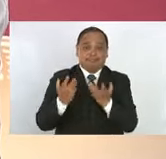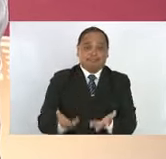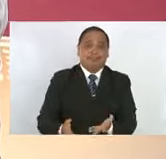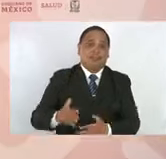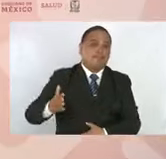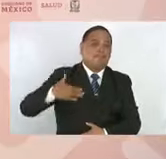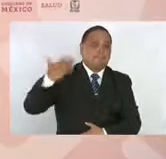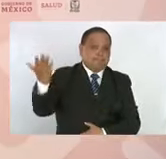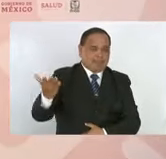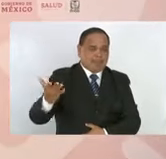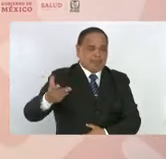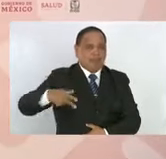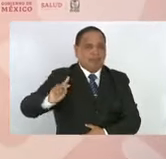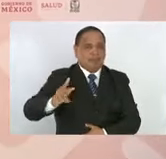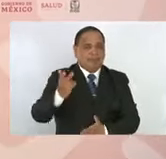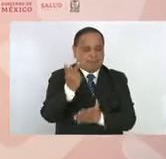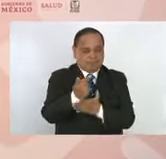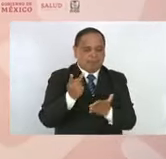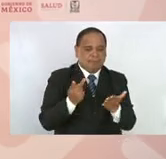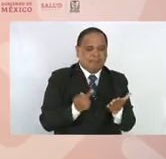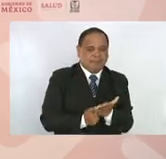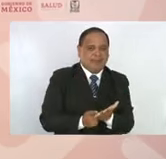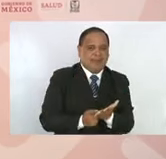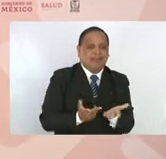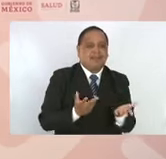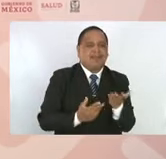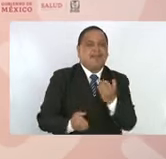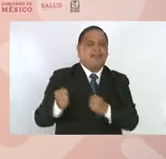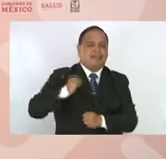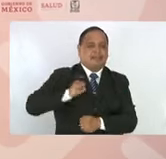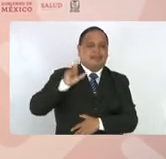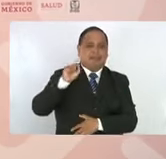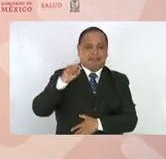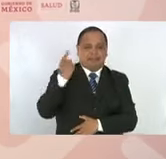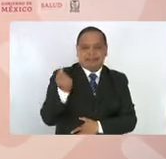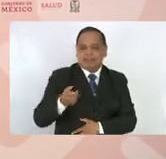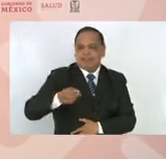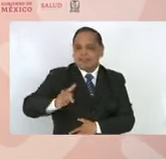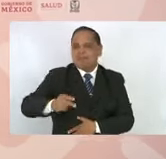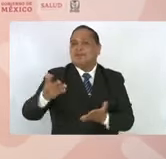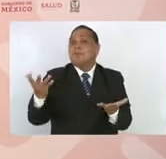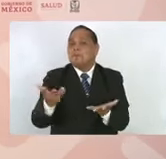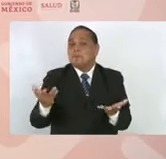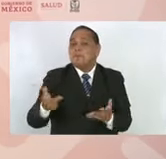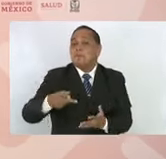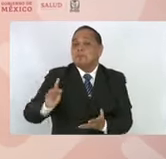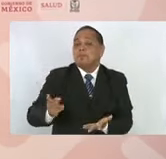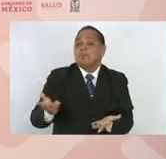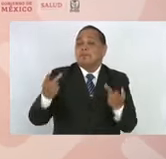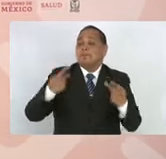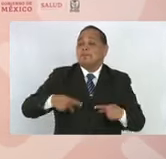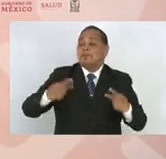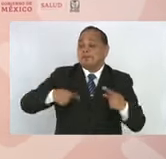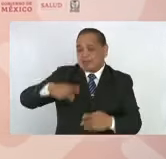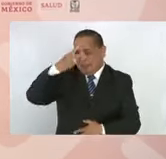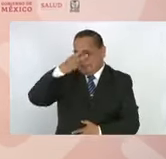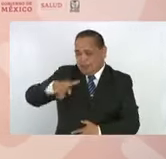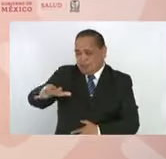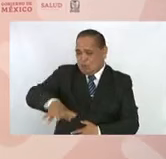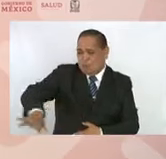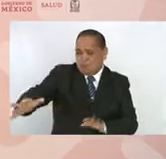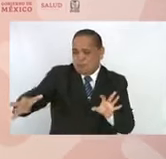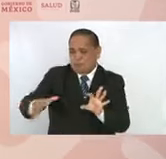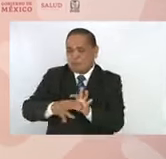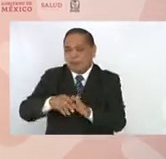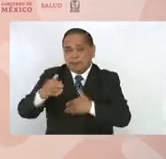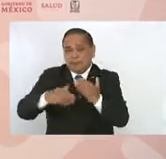Milagro, llevado a cabo en la primera década del siglo XXI, como parte de la cual miles de mexicanos recuperaron su